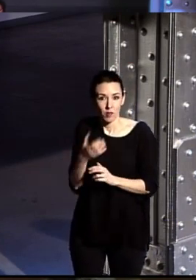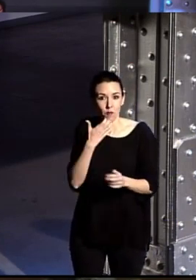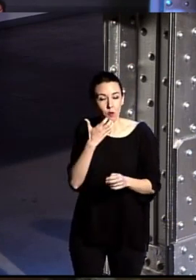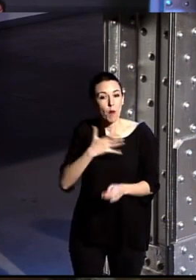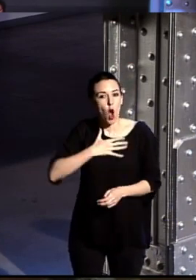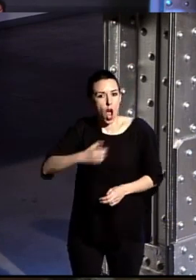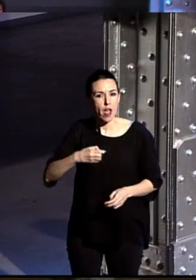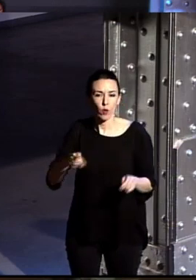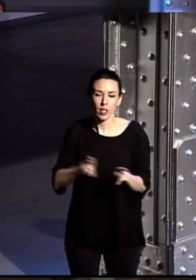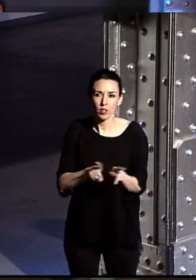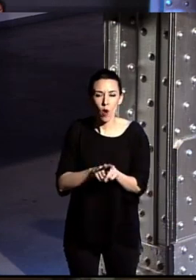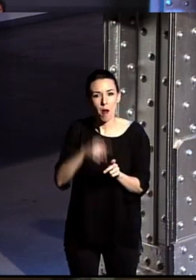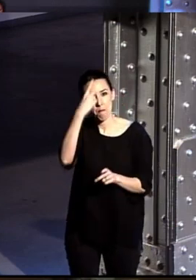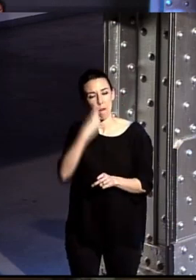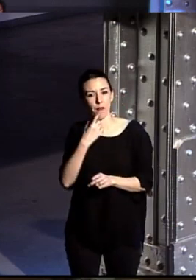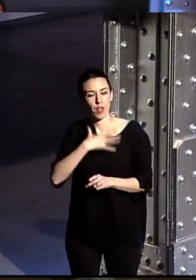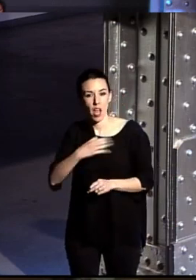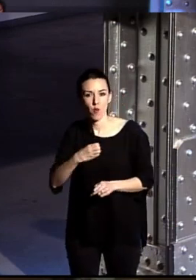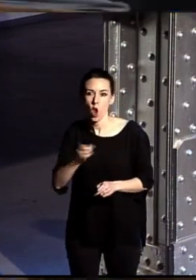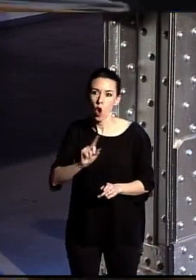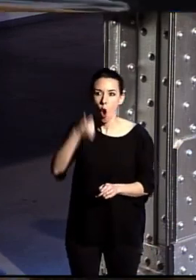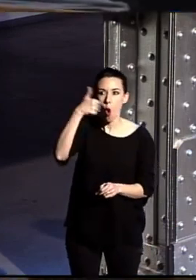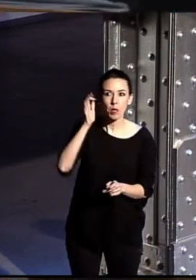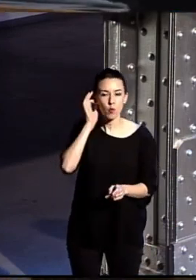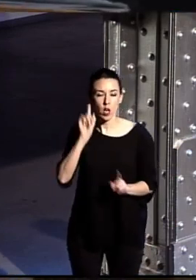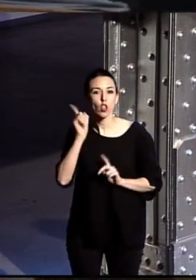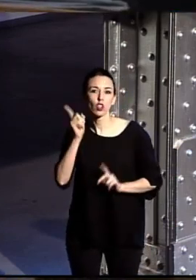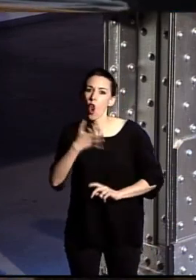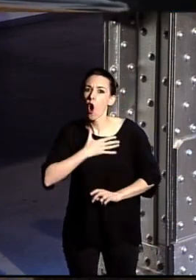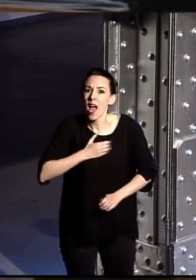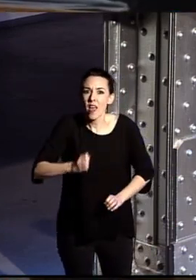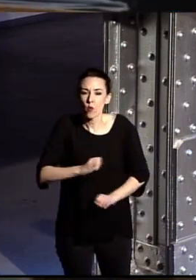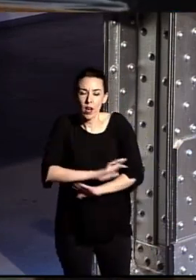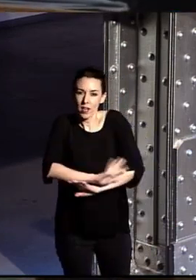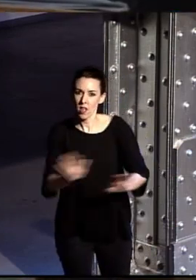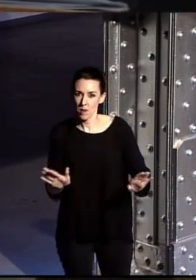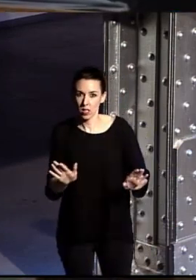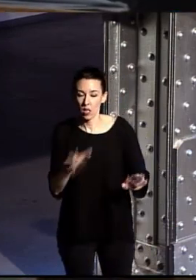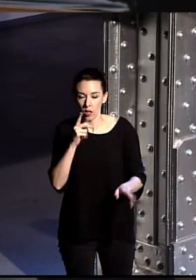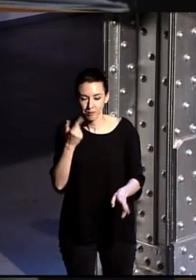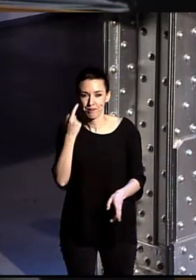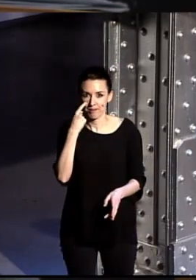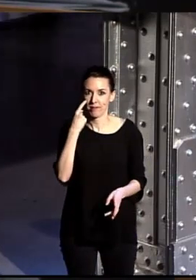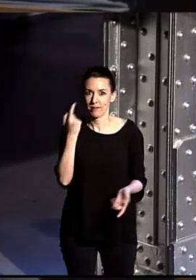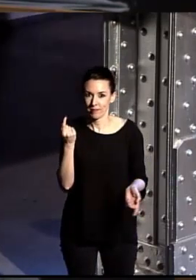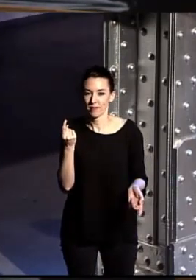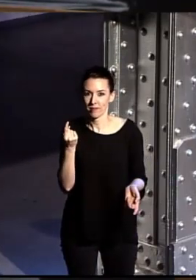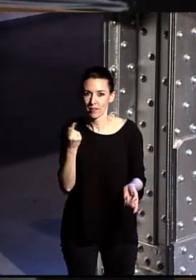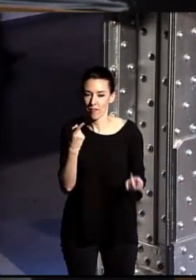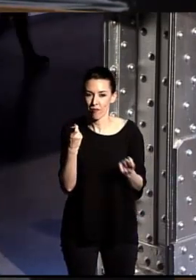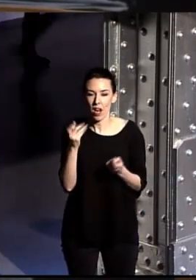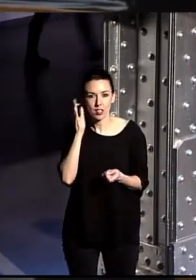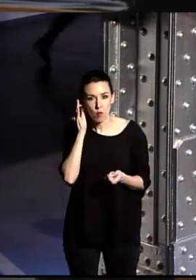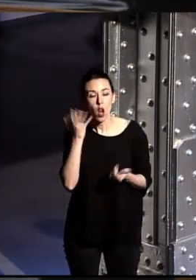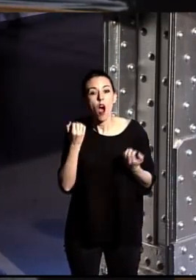héroe como la figura del héroe y no como hombre o mujer, ¿no? Eso también me pasaba, pero ahora me di cuenta de esa